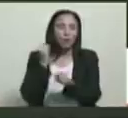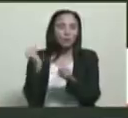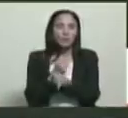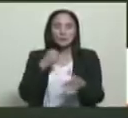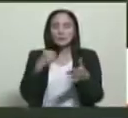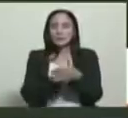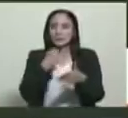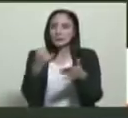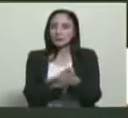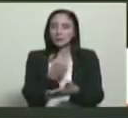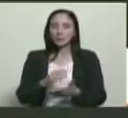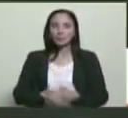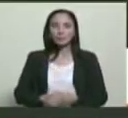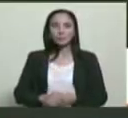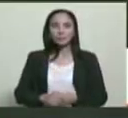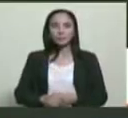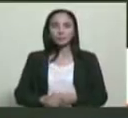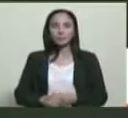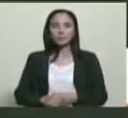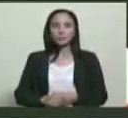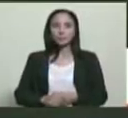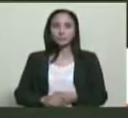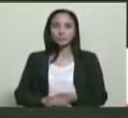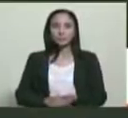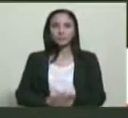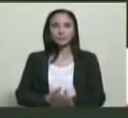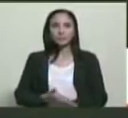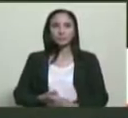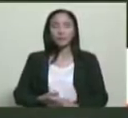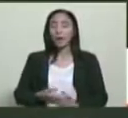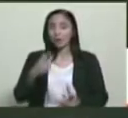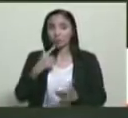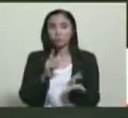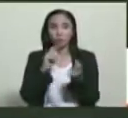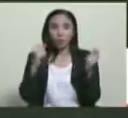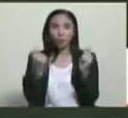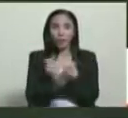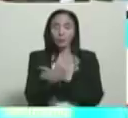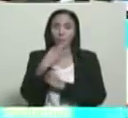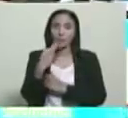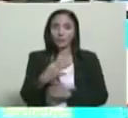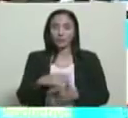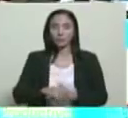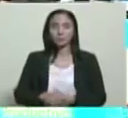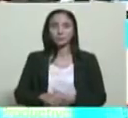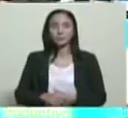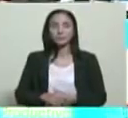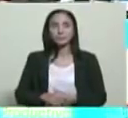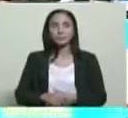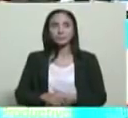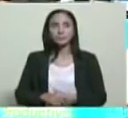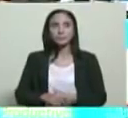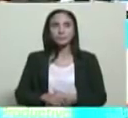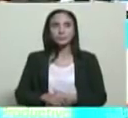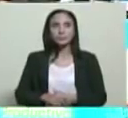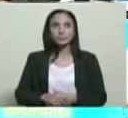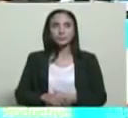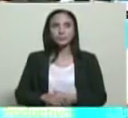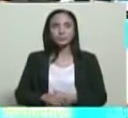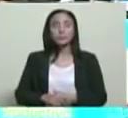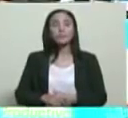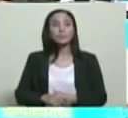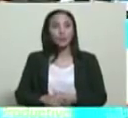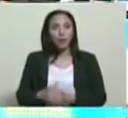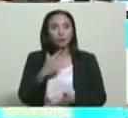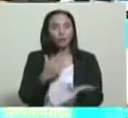sufrir hasta que se logra. Esos son los cambios que yo hablo, ¿eh? Son los cambios que yo quiero. Para que el pueblo